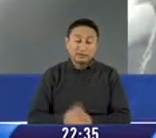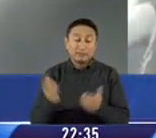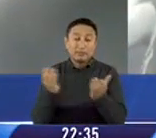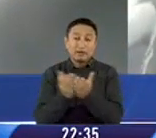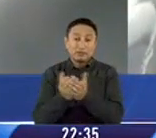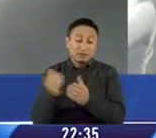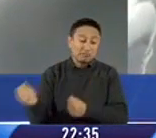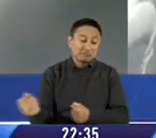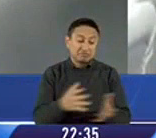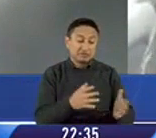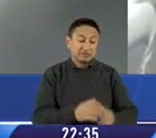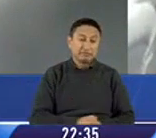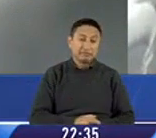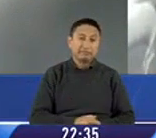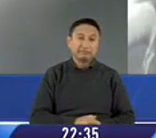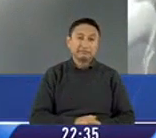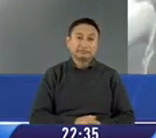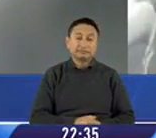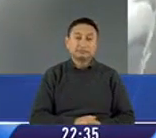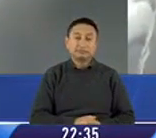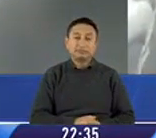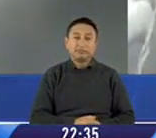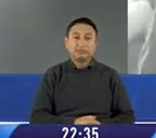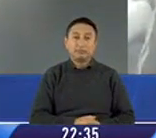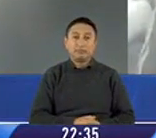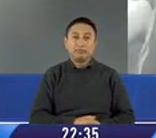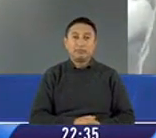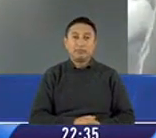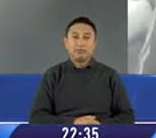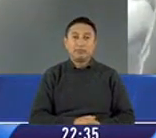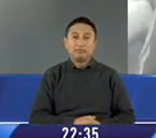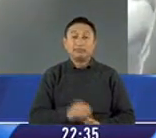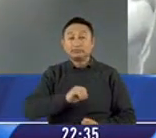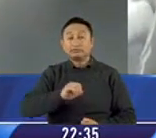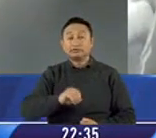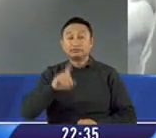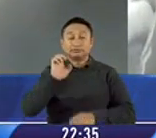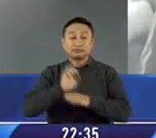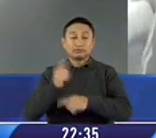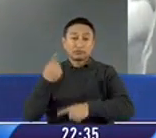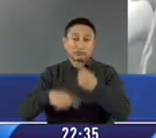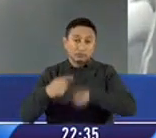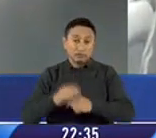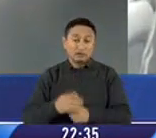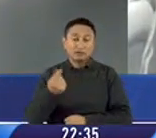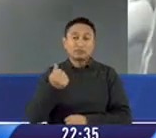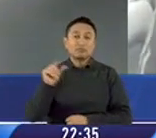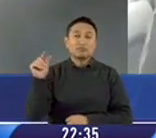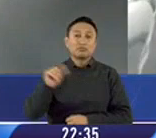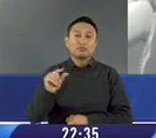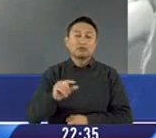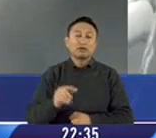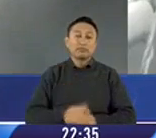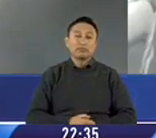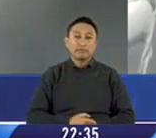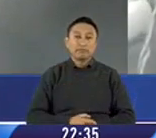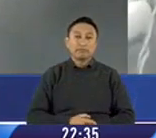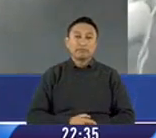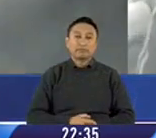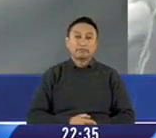manda a la basura, prácticamente sería a mercado nacional, que prácticamente el costo viene a ser ni